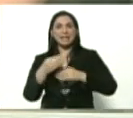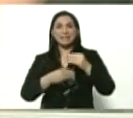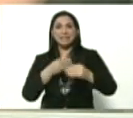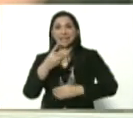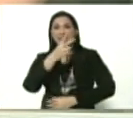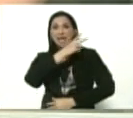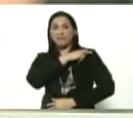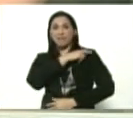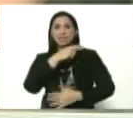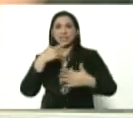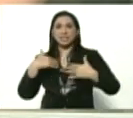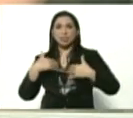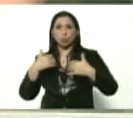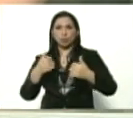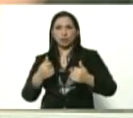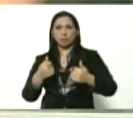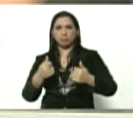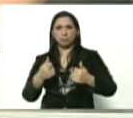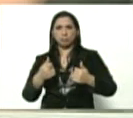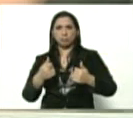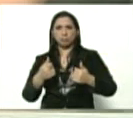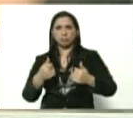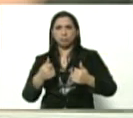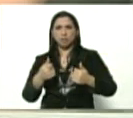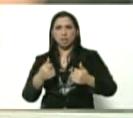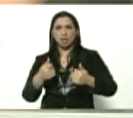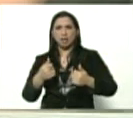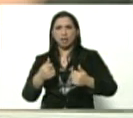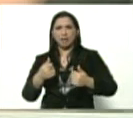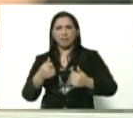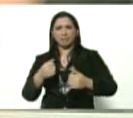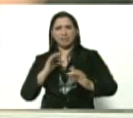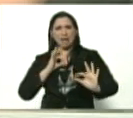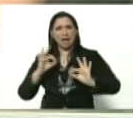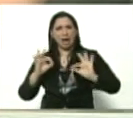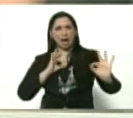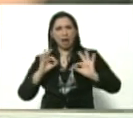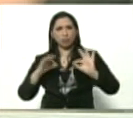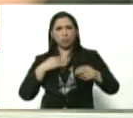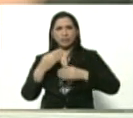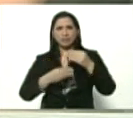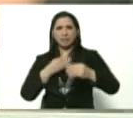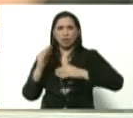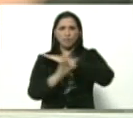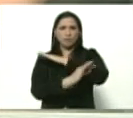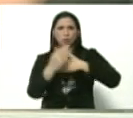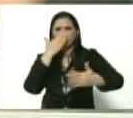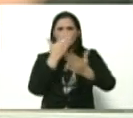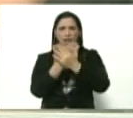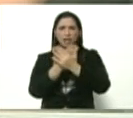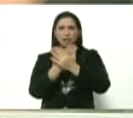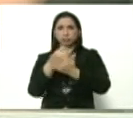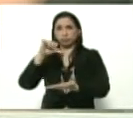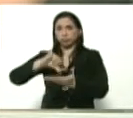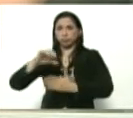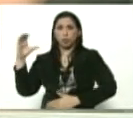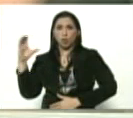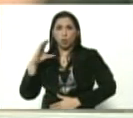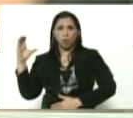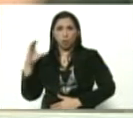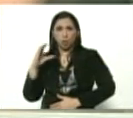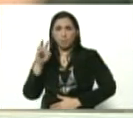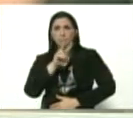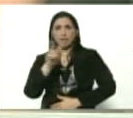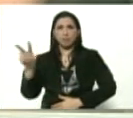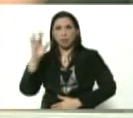de seguridad del show que montaron en la frontera de Cúcuta el 22